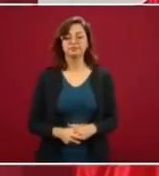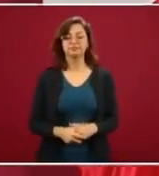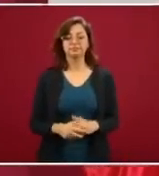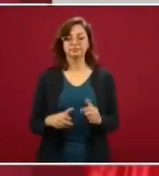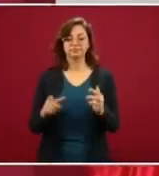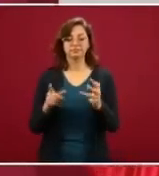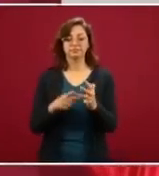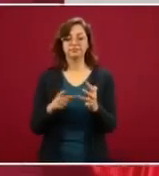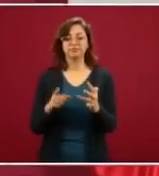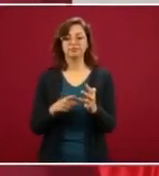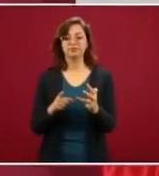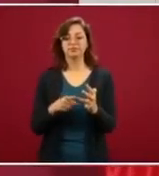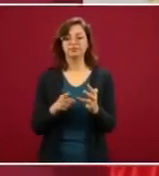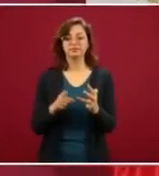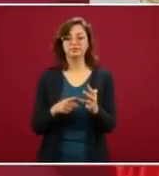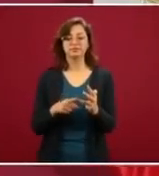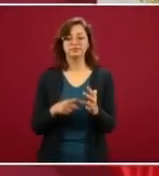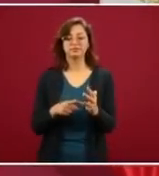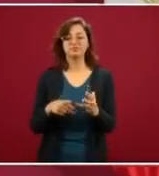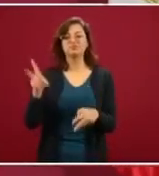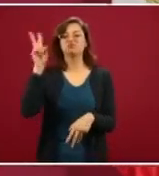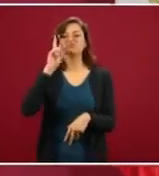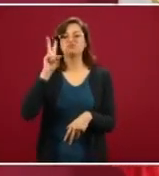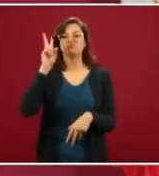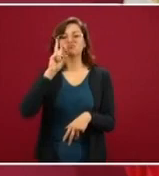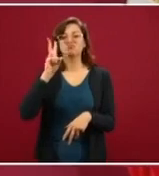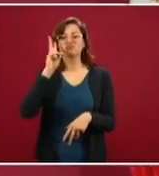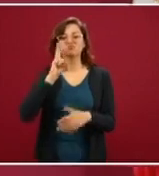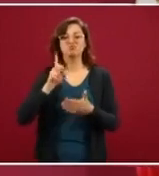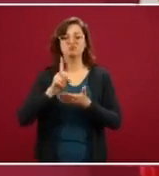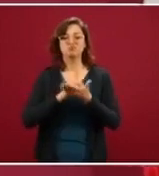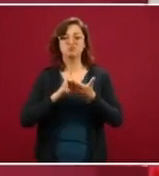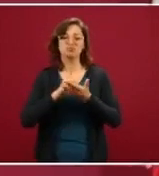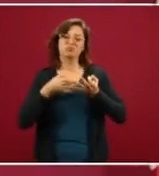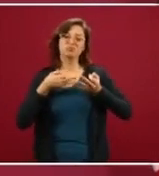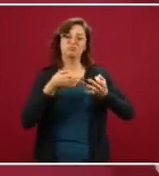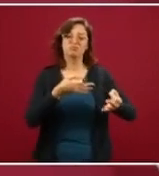La tercera es no a las adicciones.